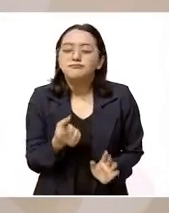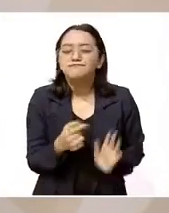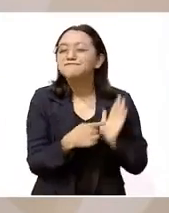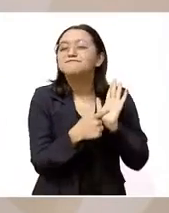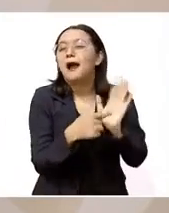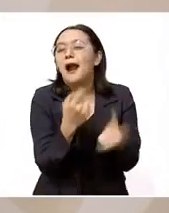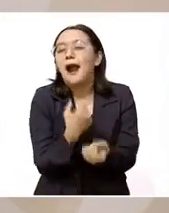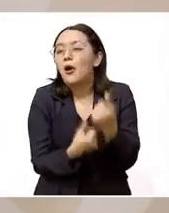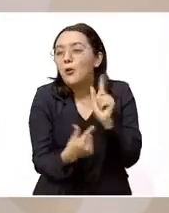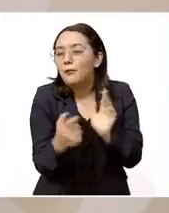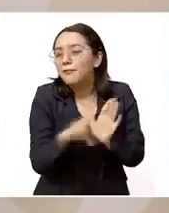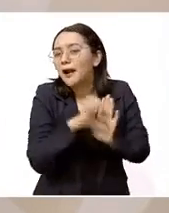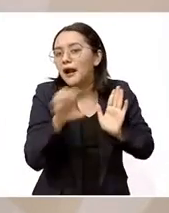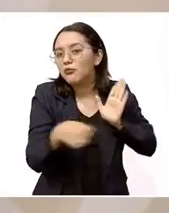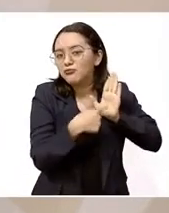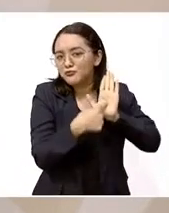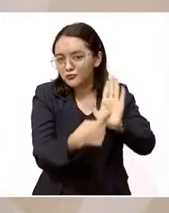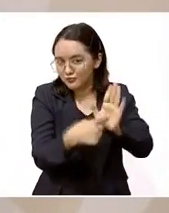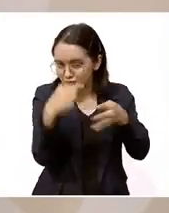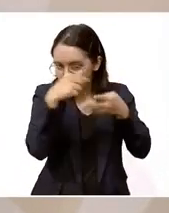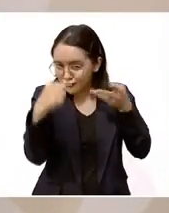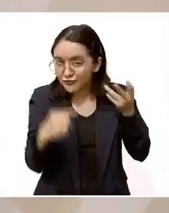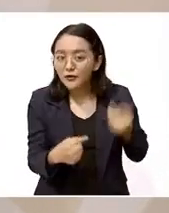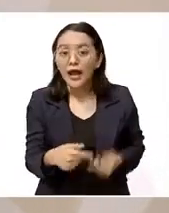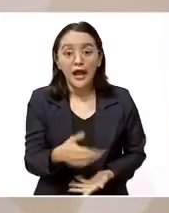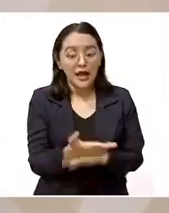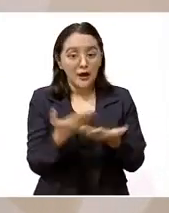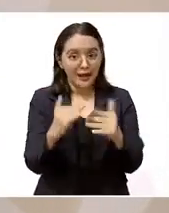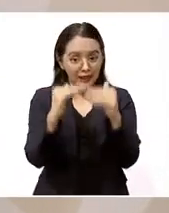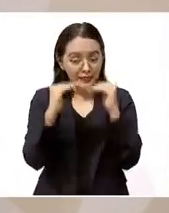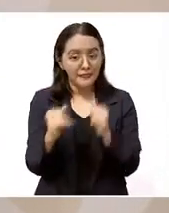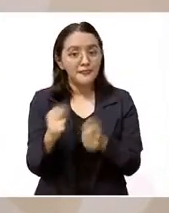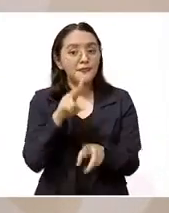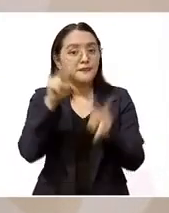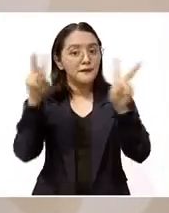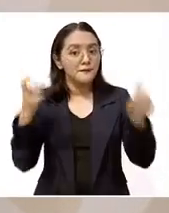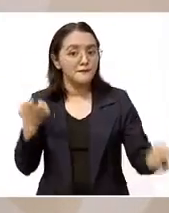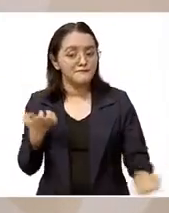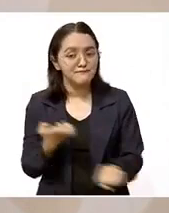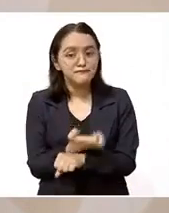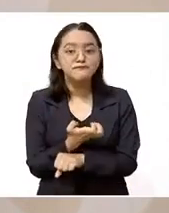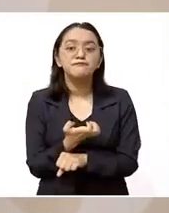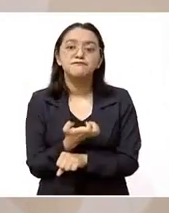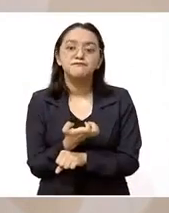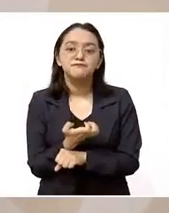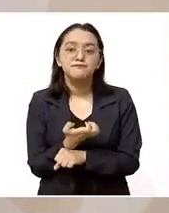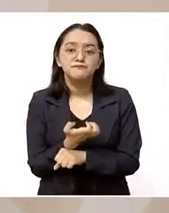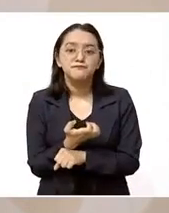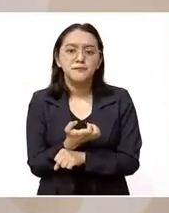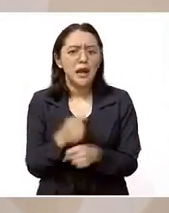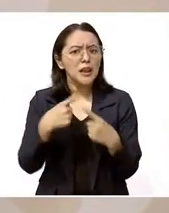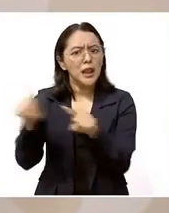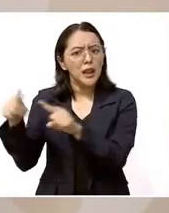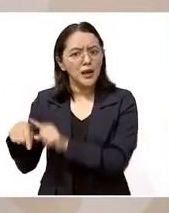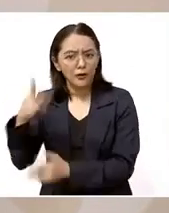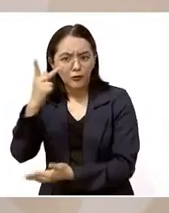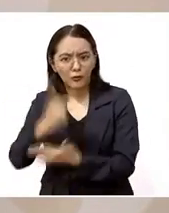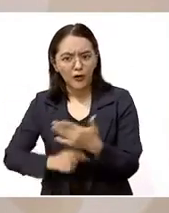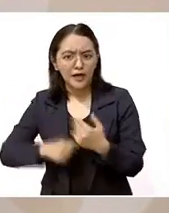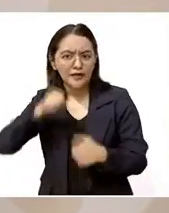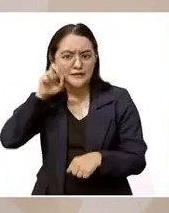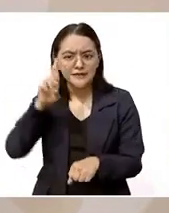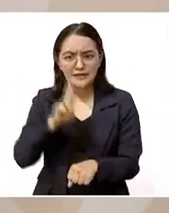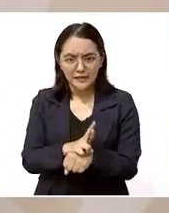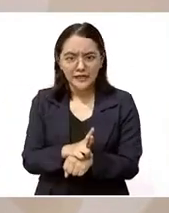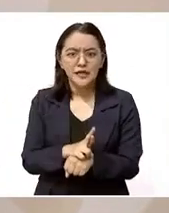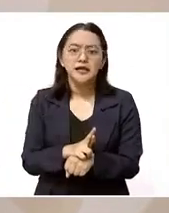de los programas. Y de la parte estatal, a través de diferentes programas de la Secretaría